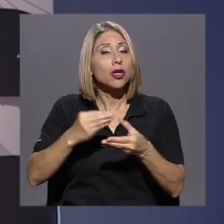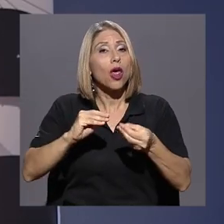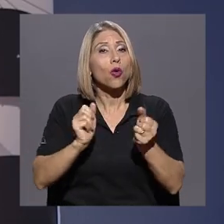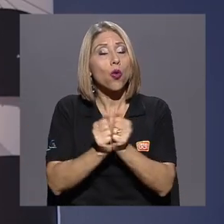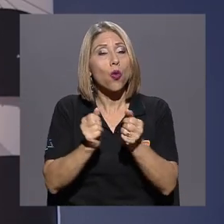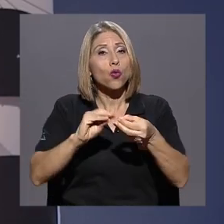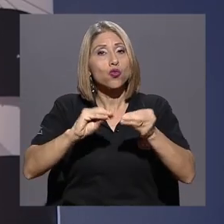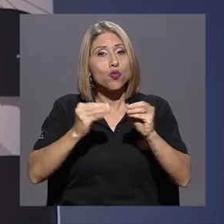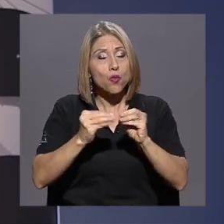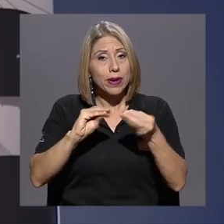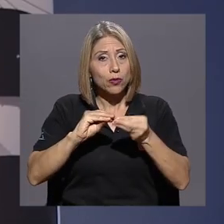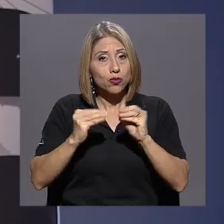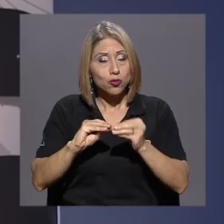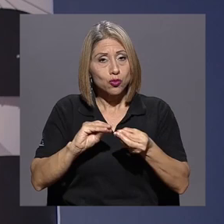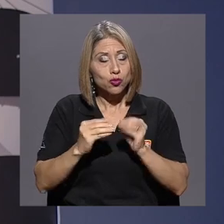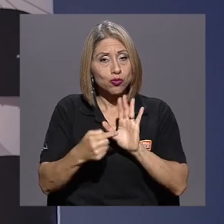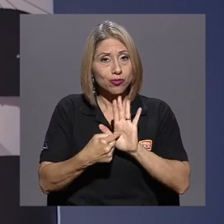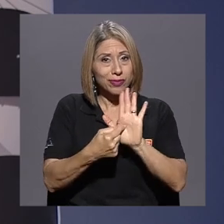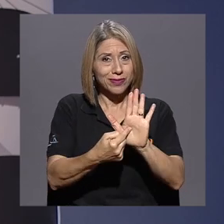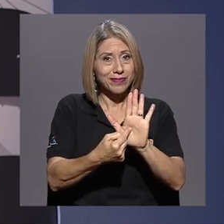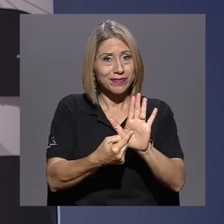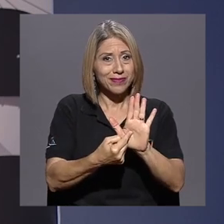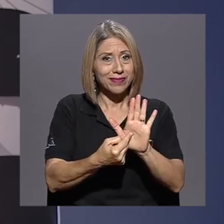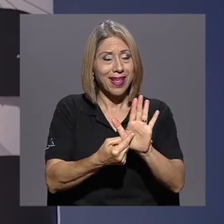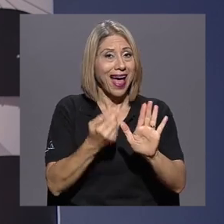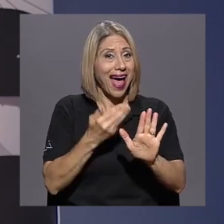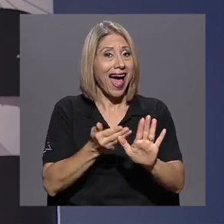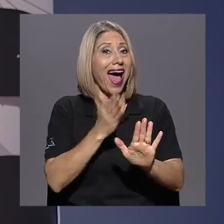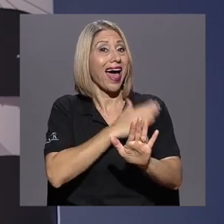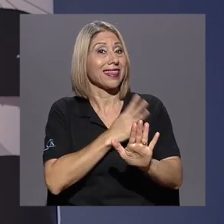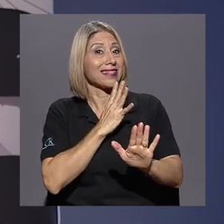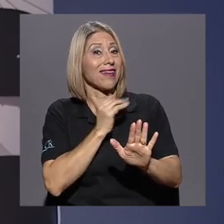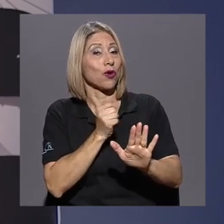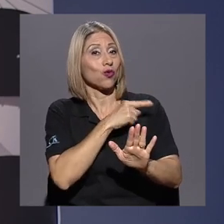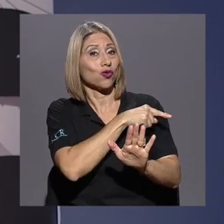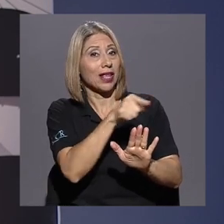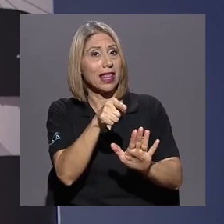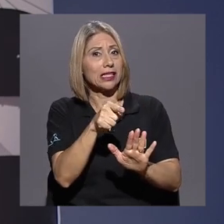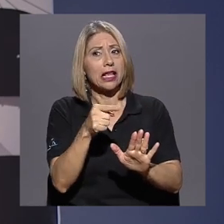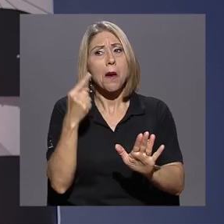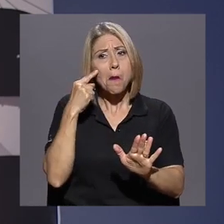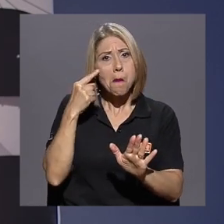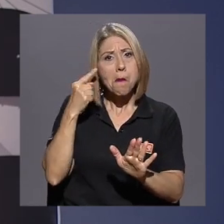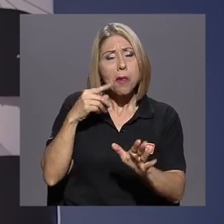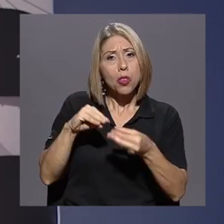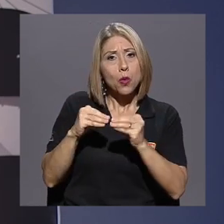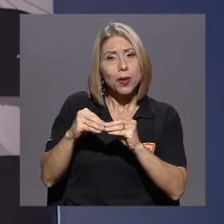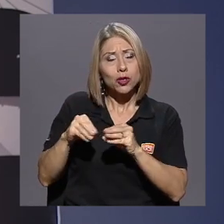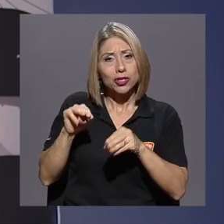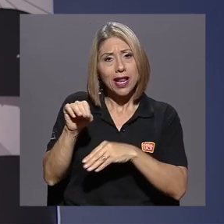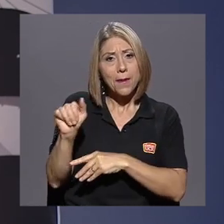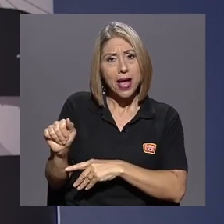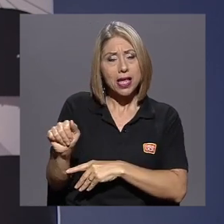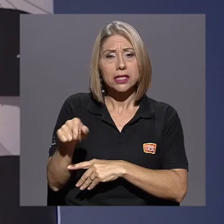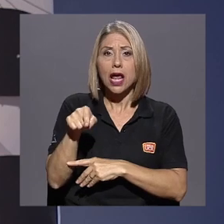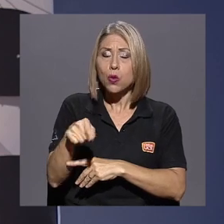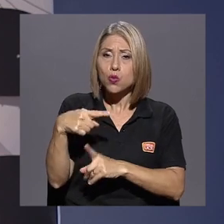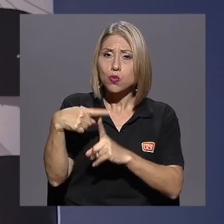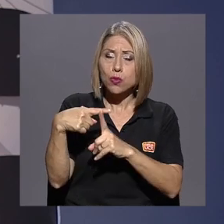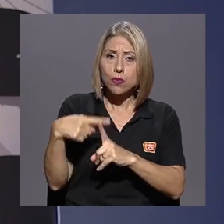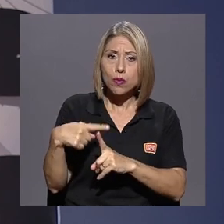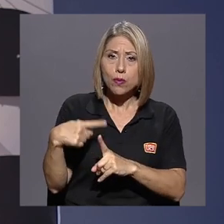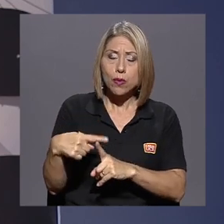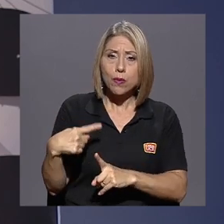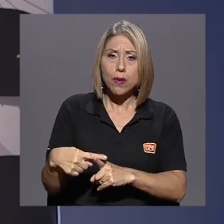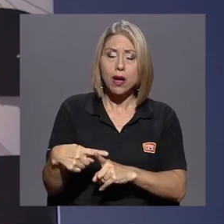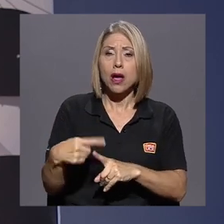que hice inclusive antes de conversar con ustedes, sobre los números que tiene la maestría, y son números verdaderamente muy, muy